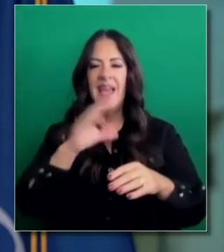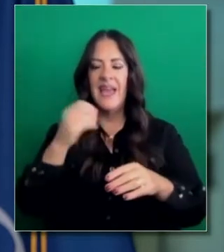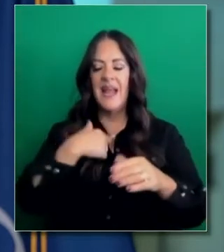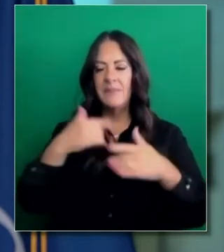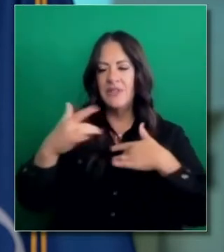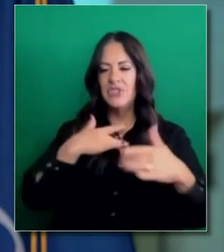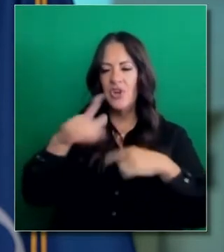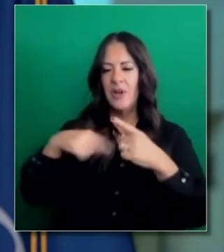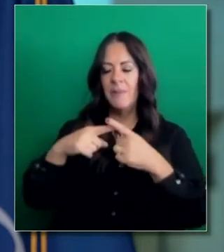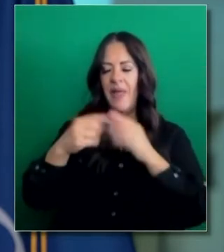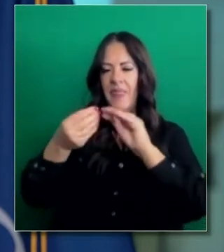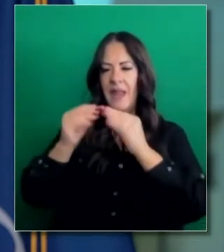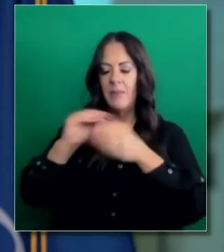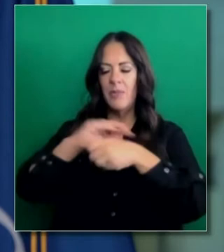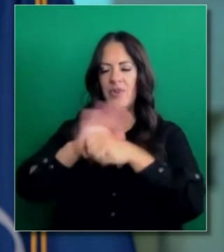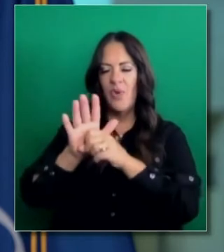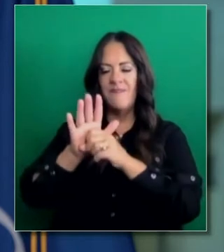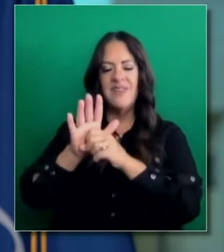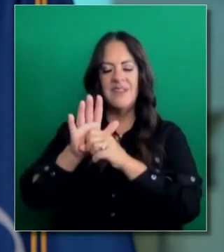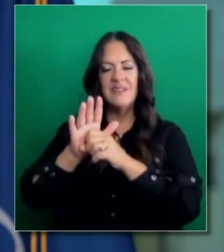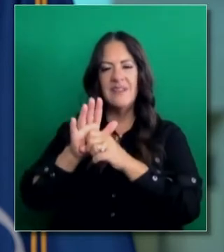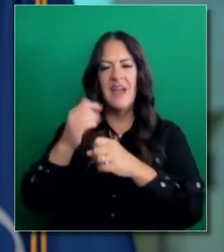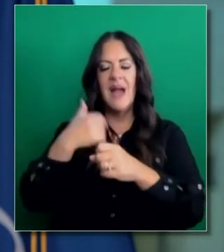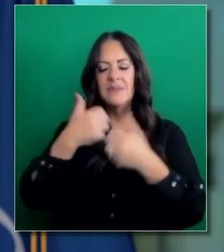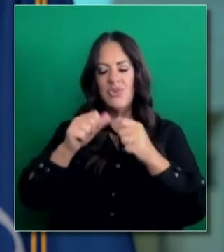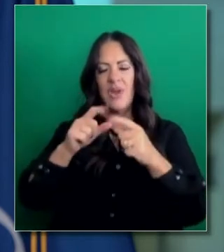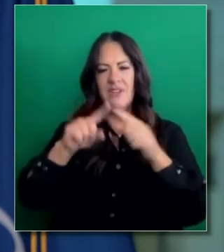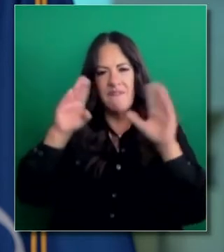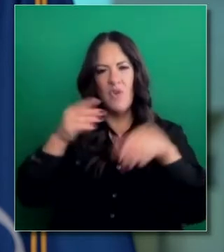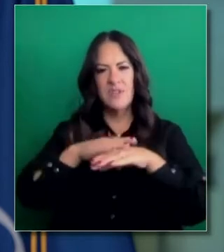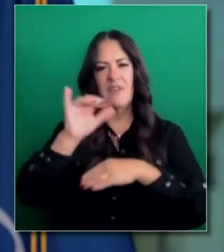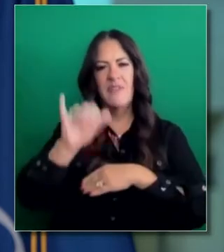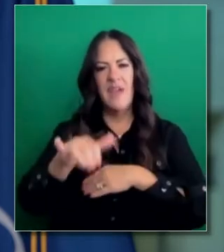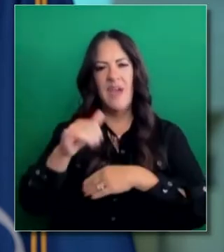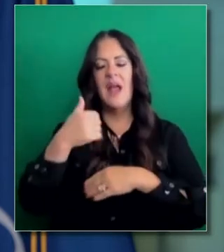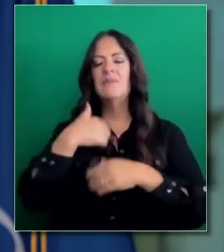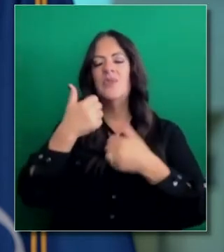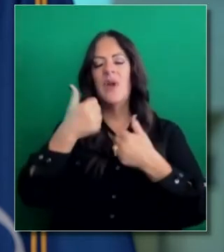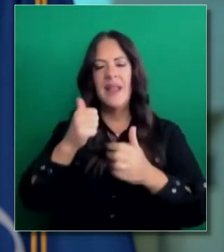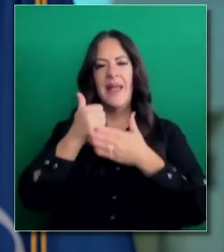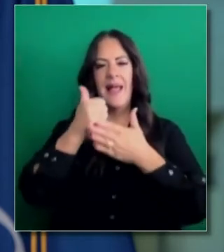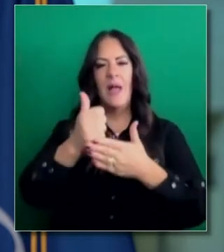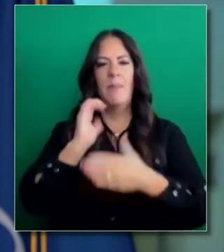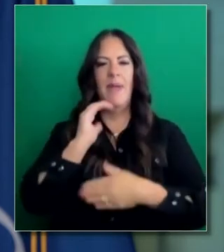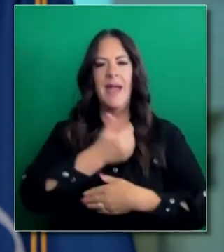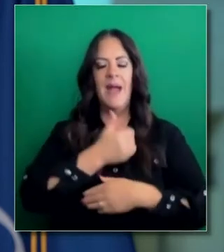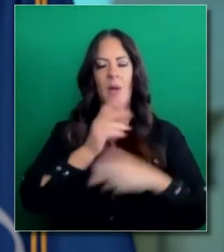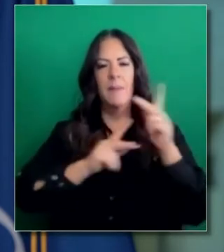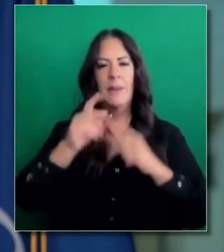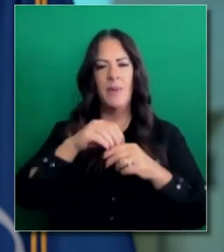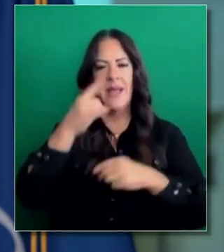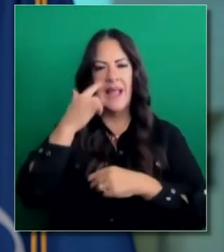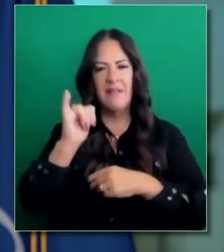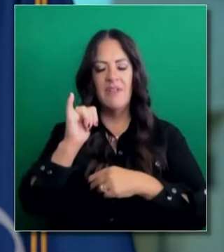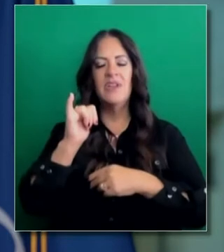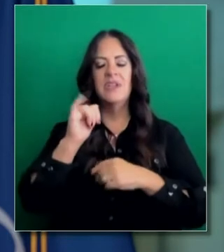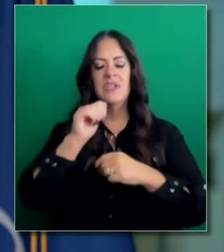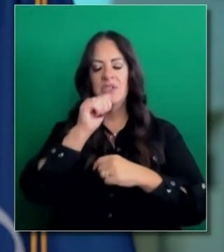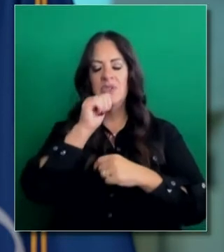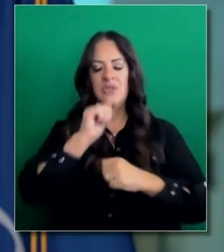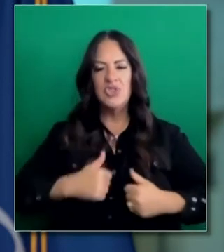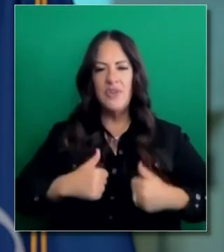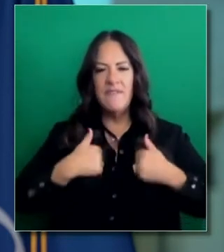pico de infecciones estoy tratando de hacer que superemos este momento de este reto tan extraordinario les